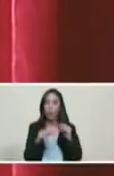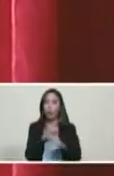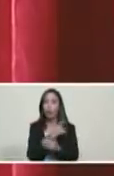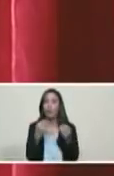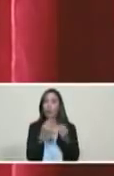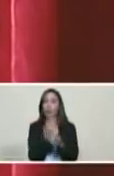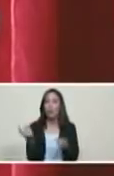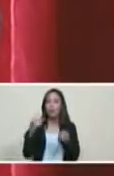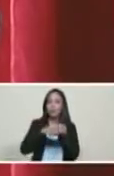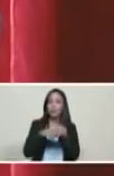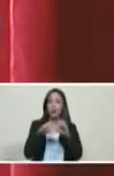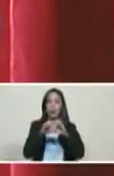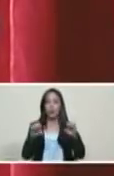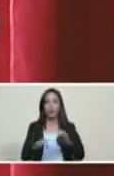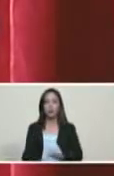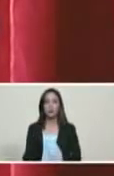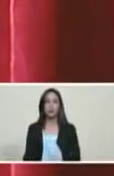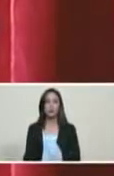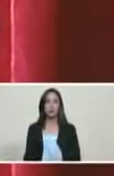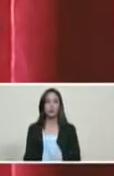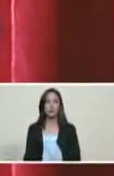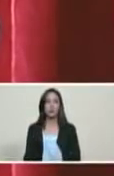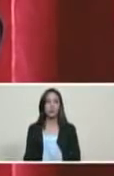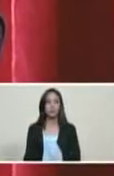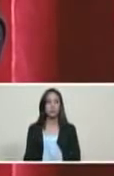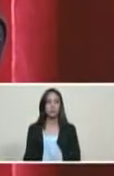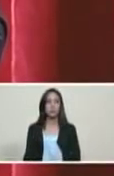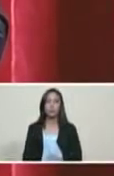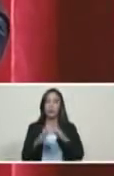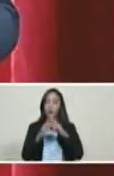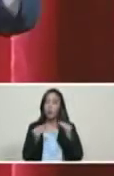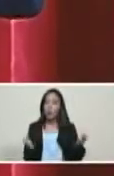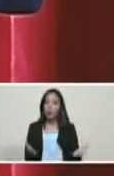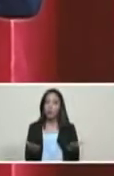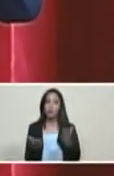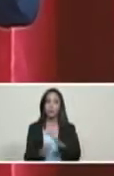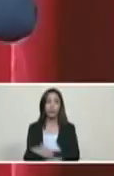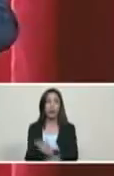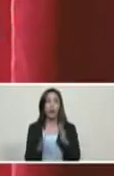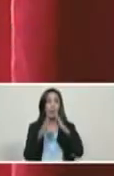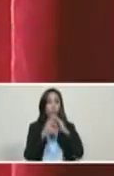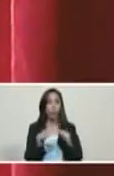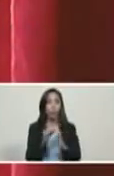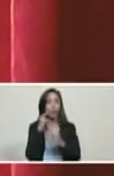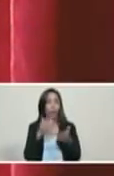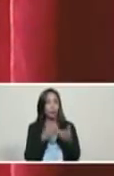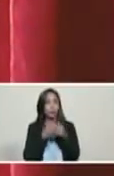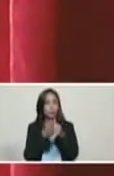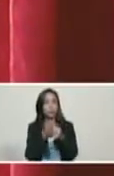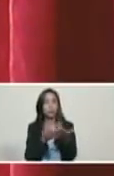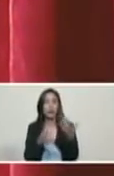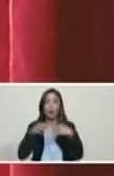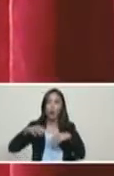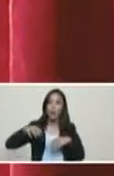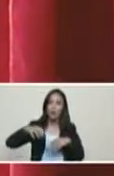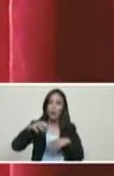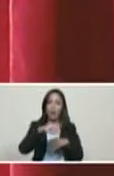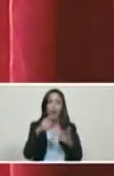educación, debe promover todas las vías nacionales,